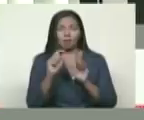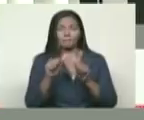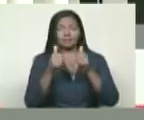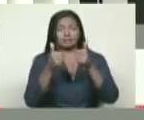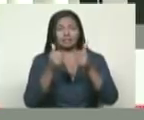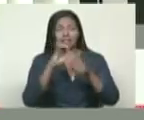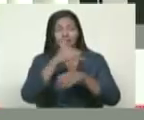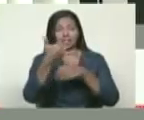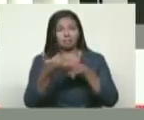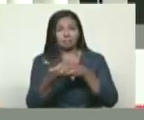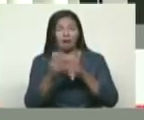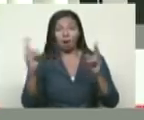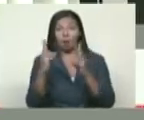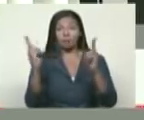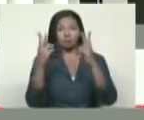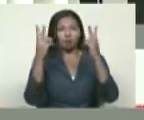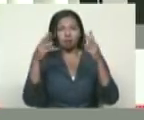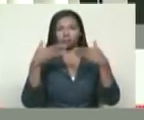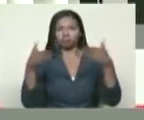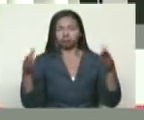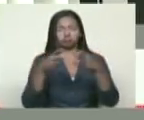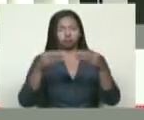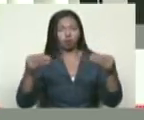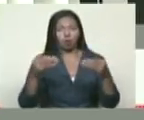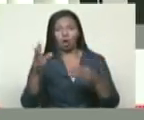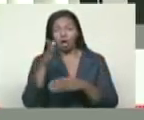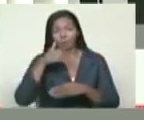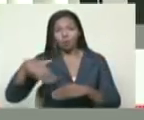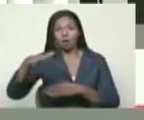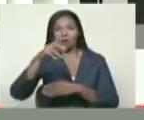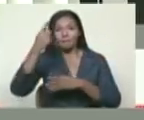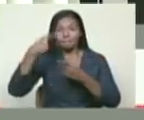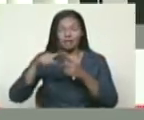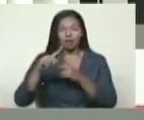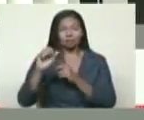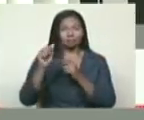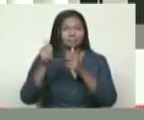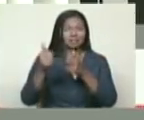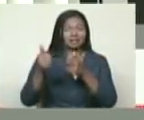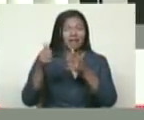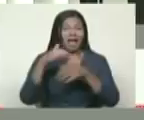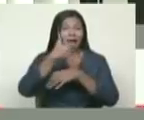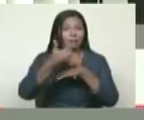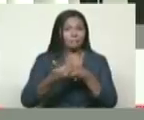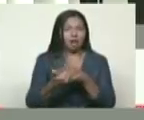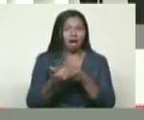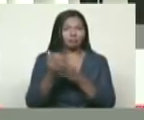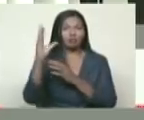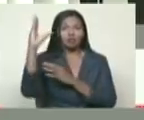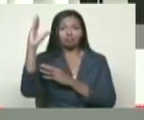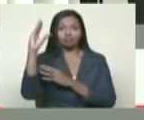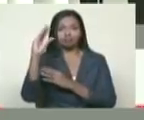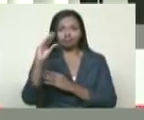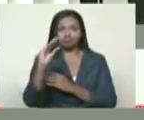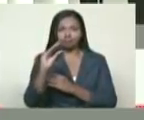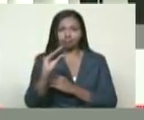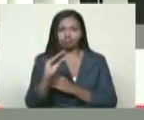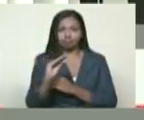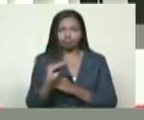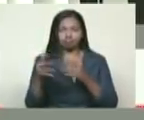plan, es una victoria popular del pueblo, pero es un hito del plan imperialista. Plan que se viene desinflando y que no tiene otro